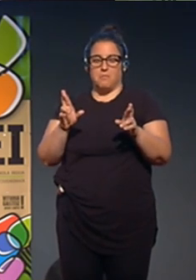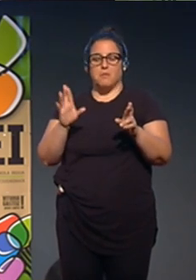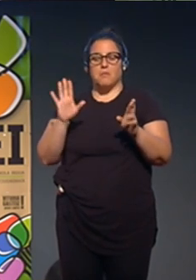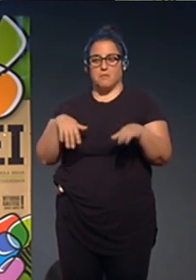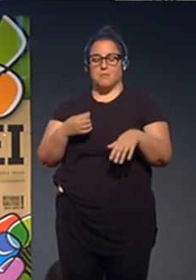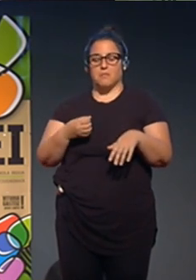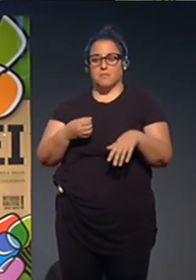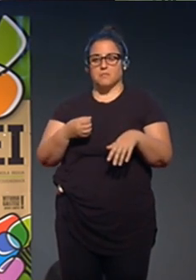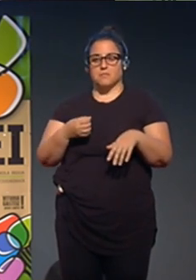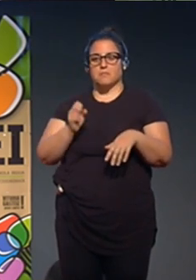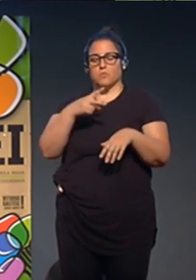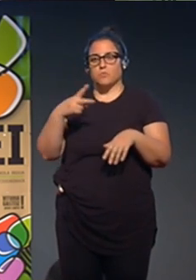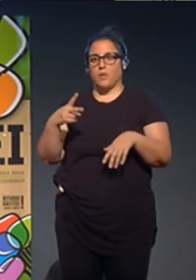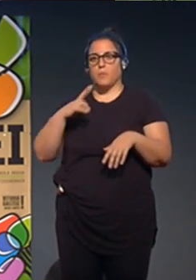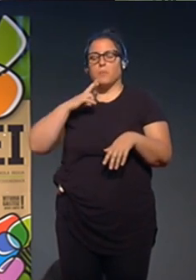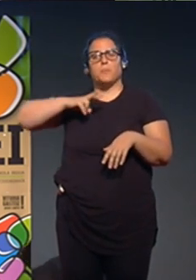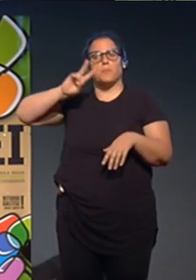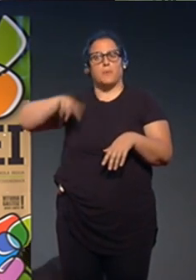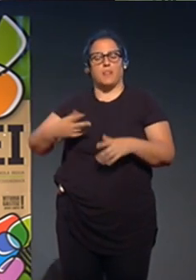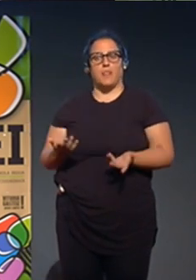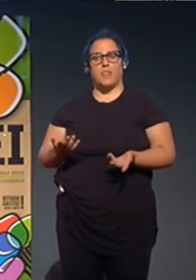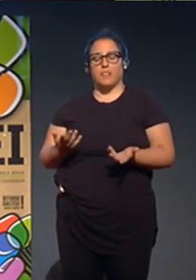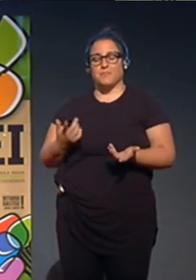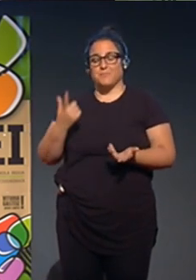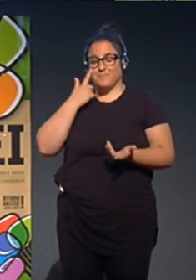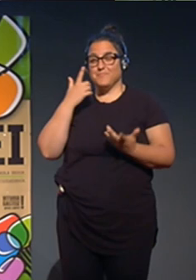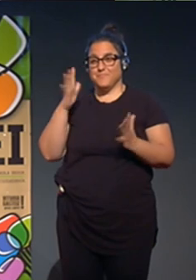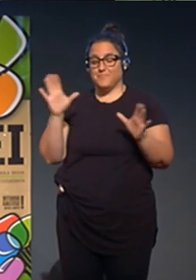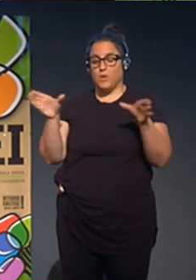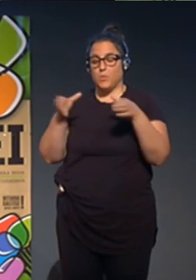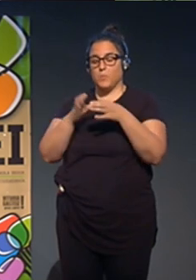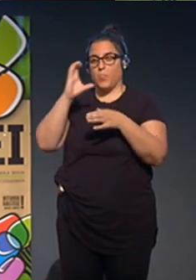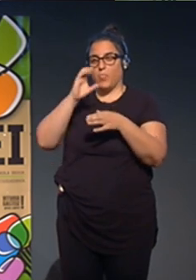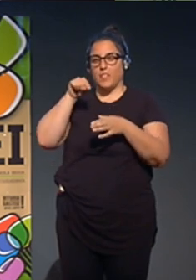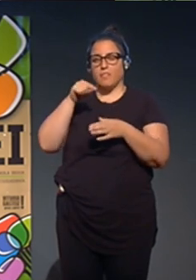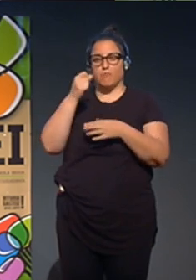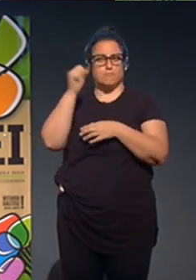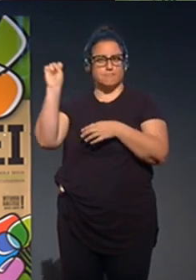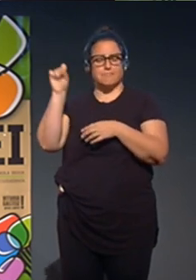eh fijaros el lema de este grupo de estos grupos era